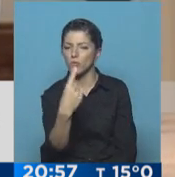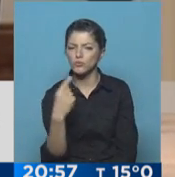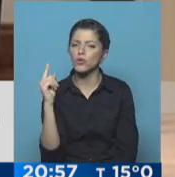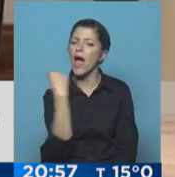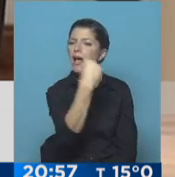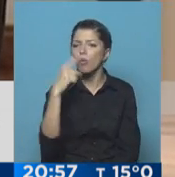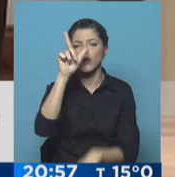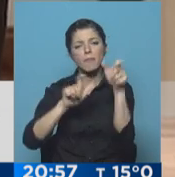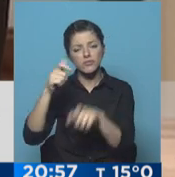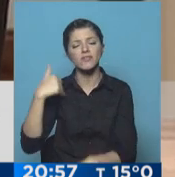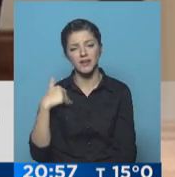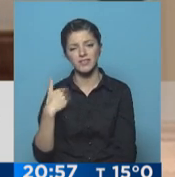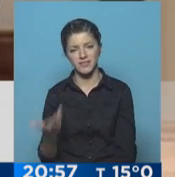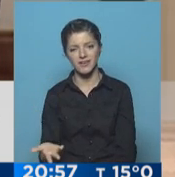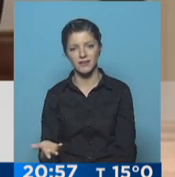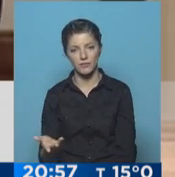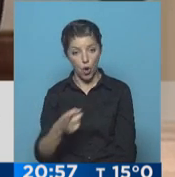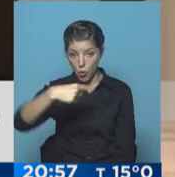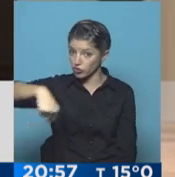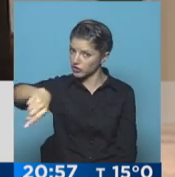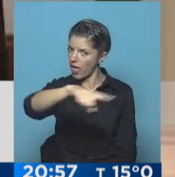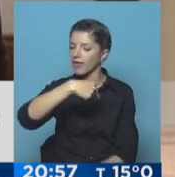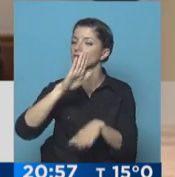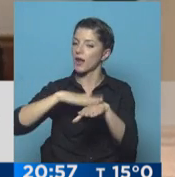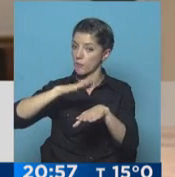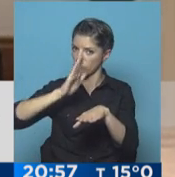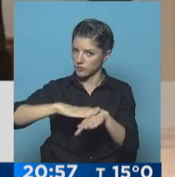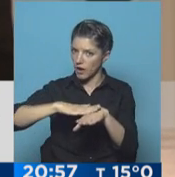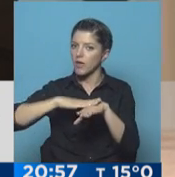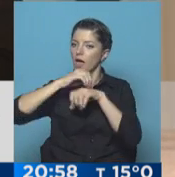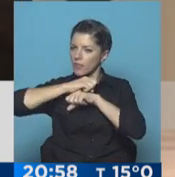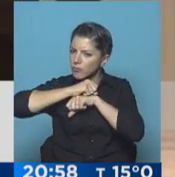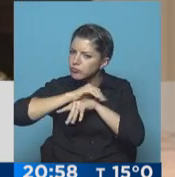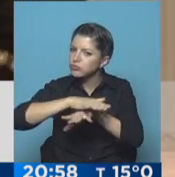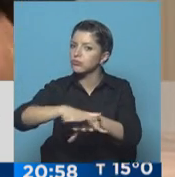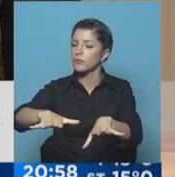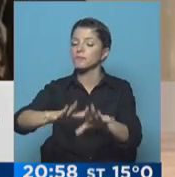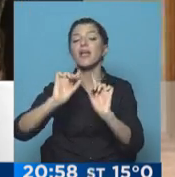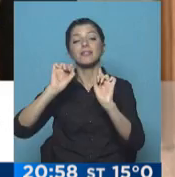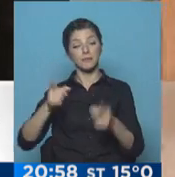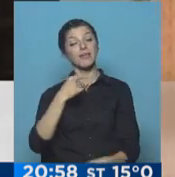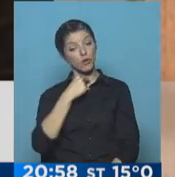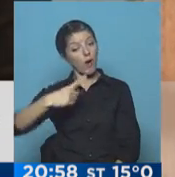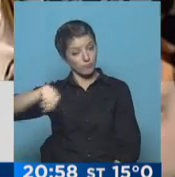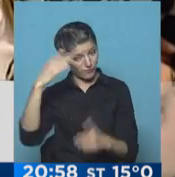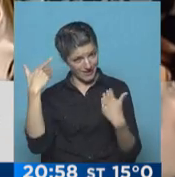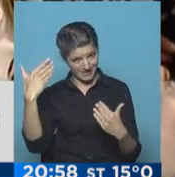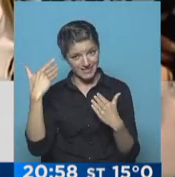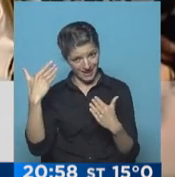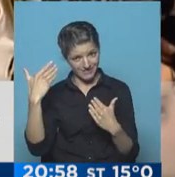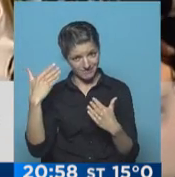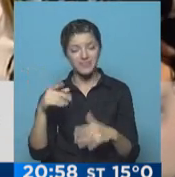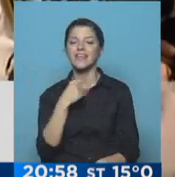los argentinos. Y ustedes son los encargados de transmitir eso. Yo quiero también felicitarlos.